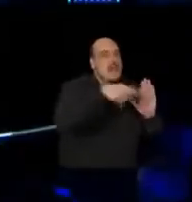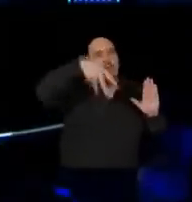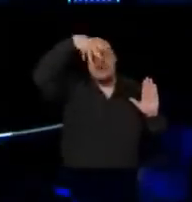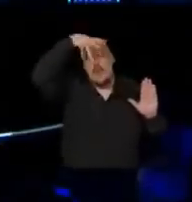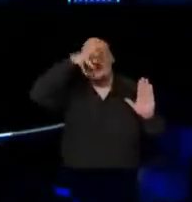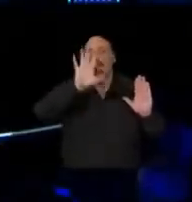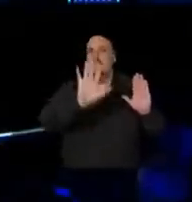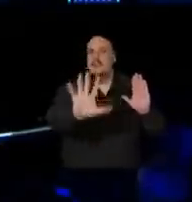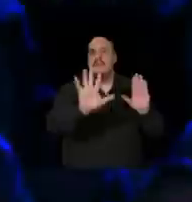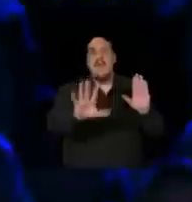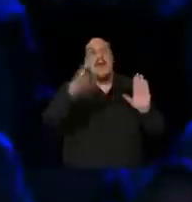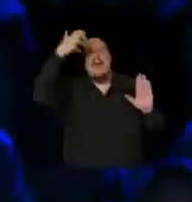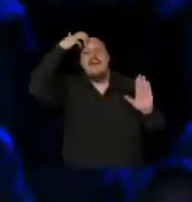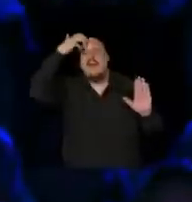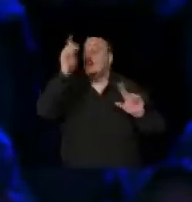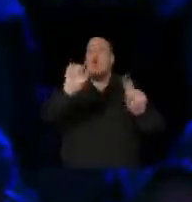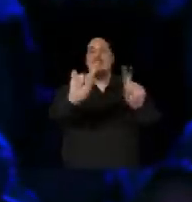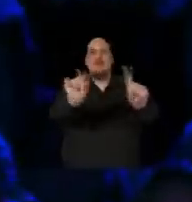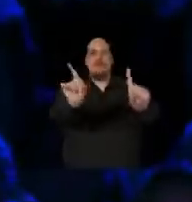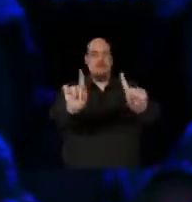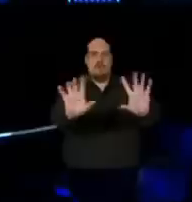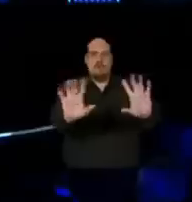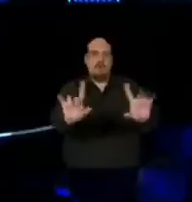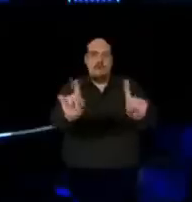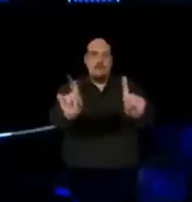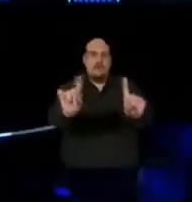Bullrich, Schiaretti. No es.